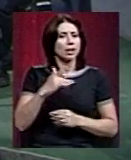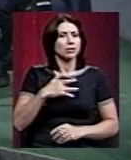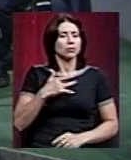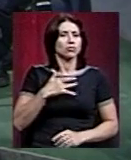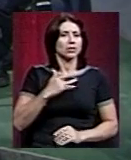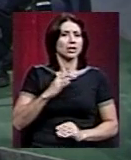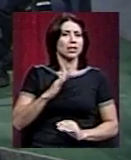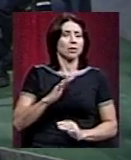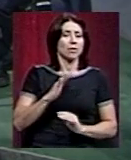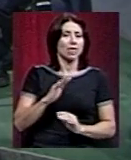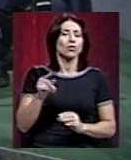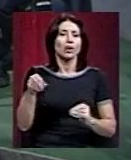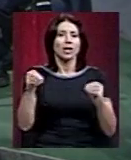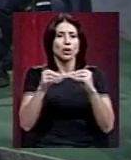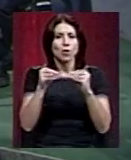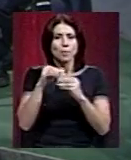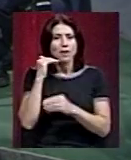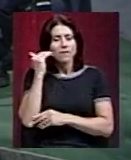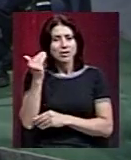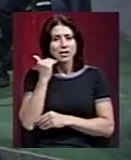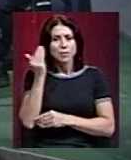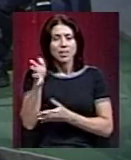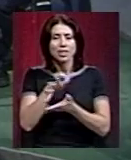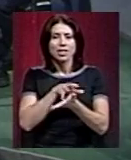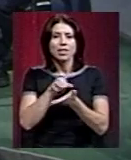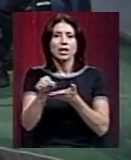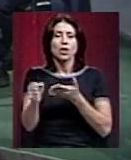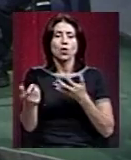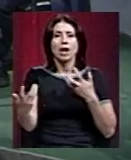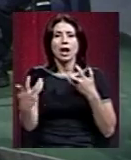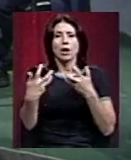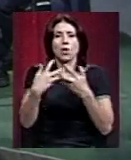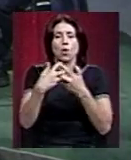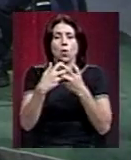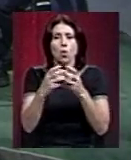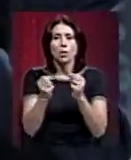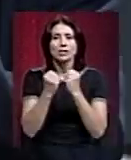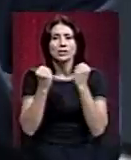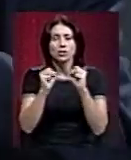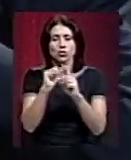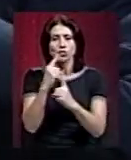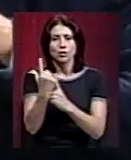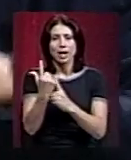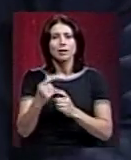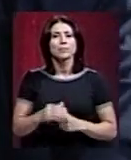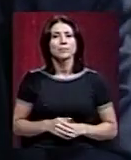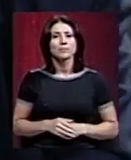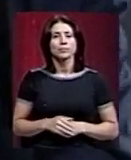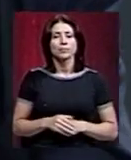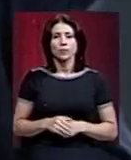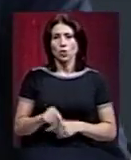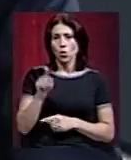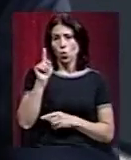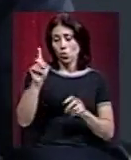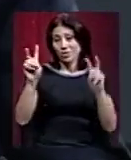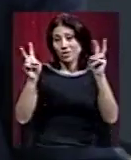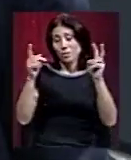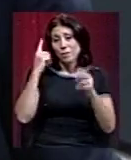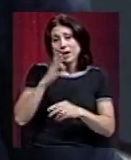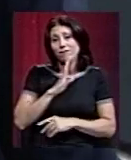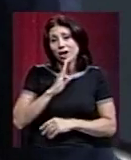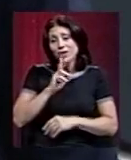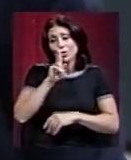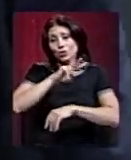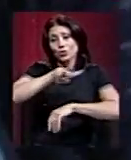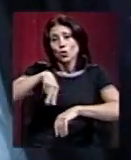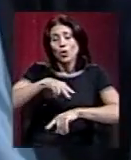que es lo que más fácilmente deteriora la cohesión social. Es un tema para hablar 2 horas, pero tenemos